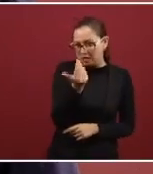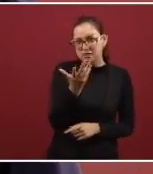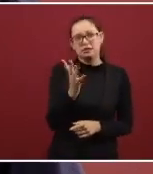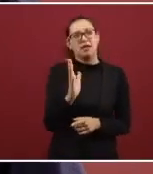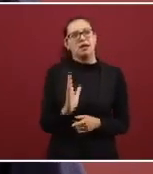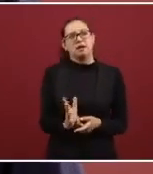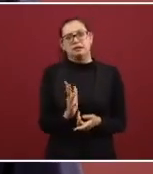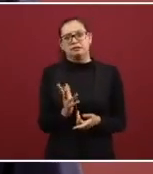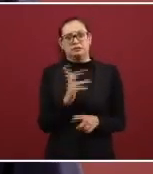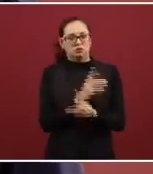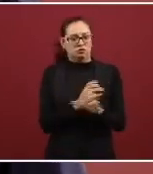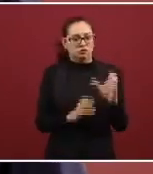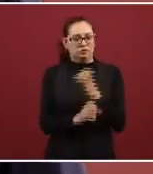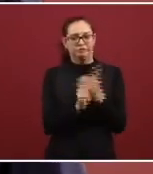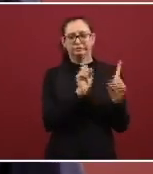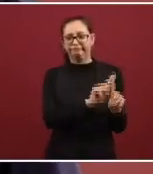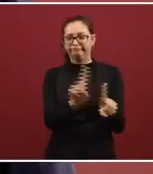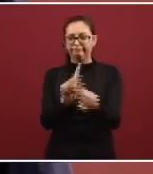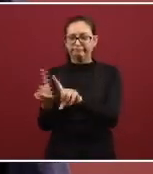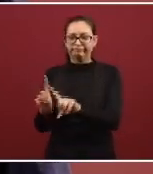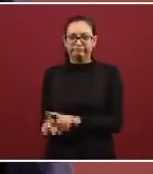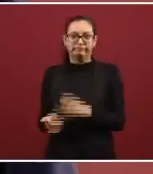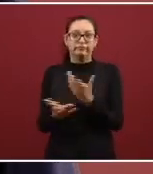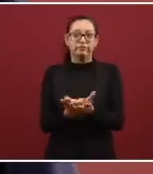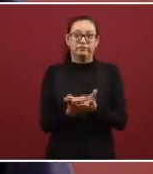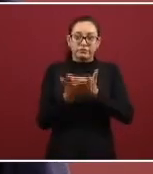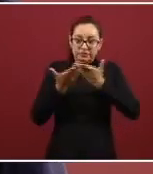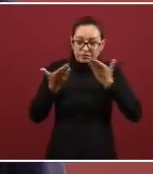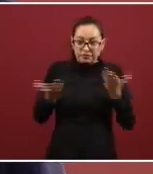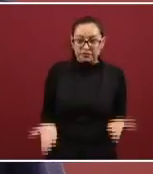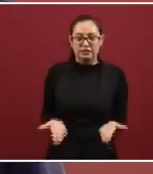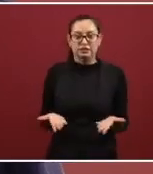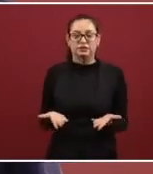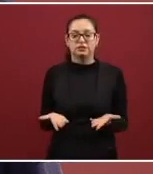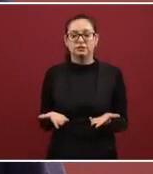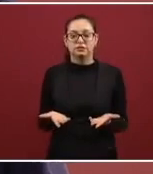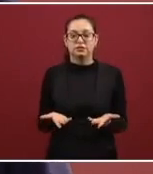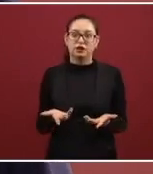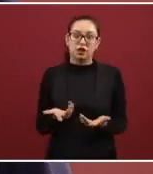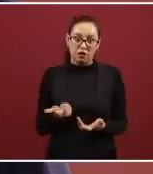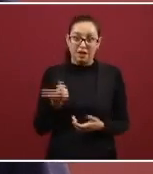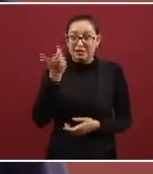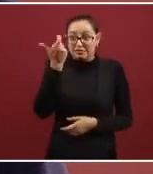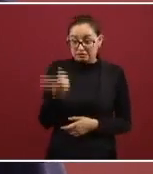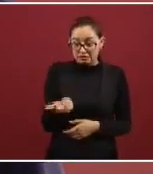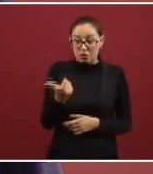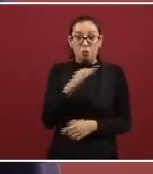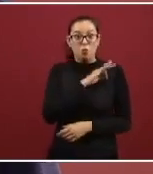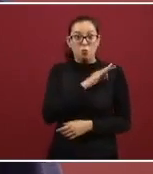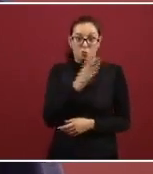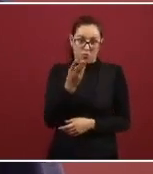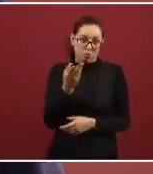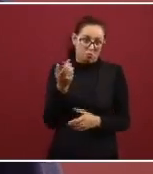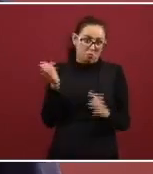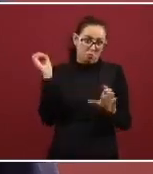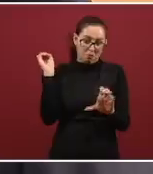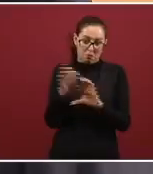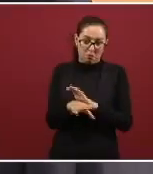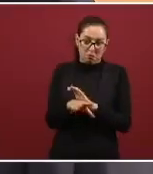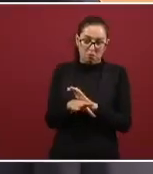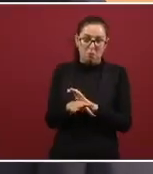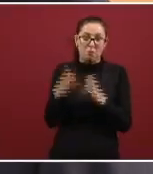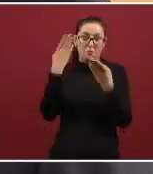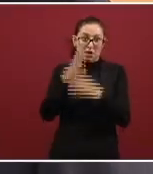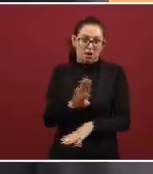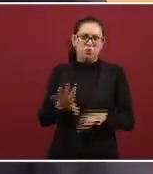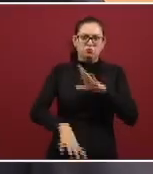de bienes, sino ahora es también dinero en efectivo. Como hay ese